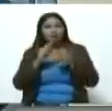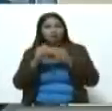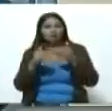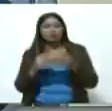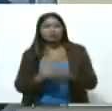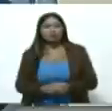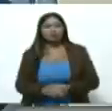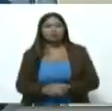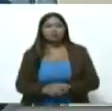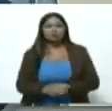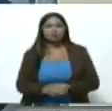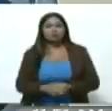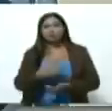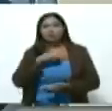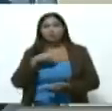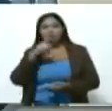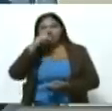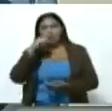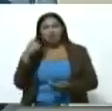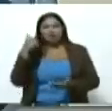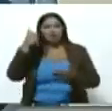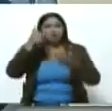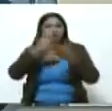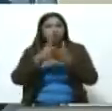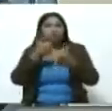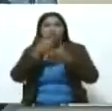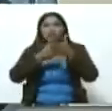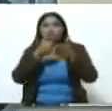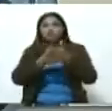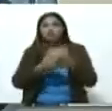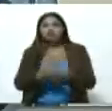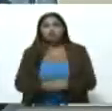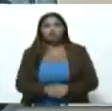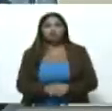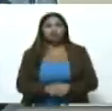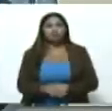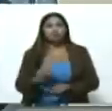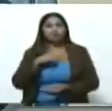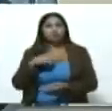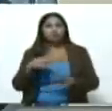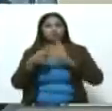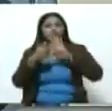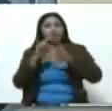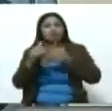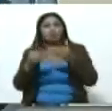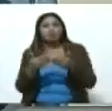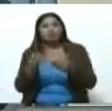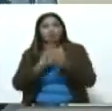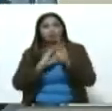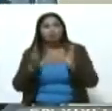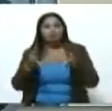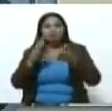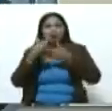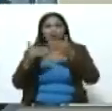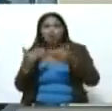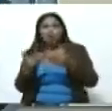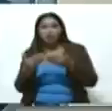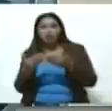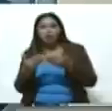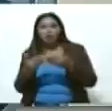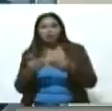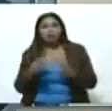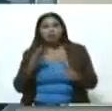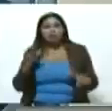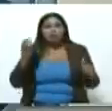han sido estos años de lucha, quiero destacar más bien la parte, vamos a decir, estructural, el